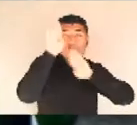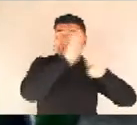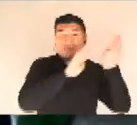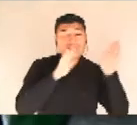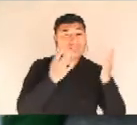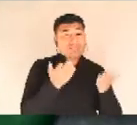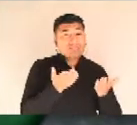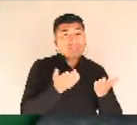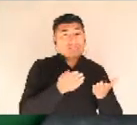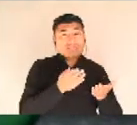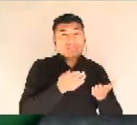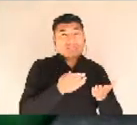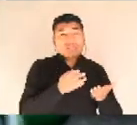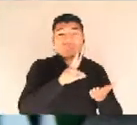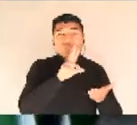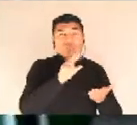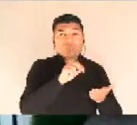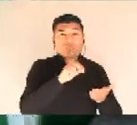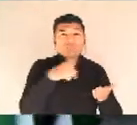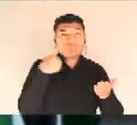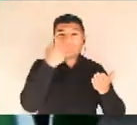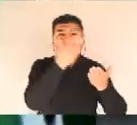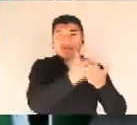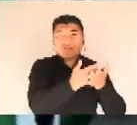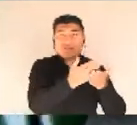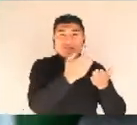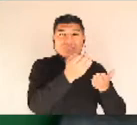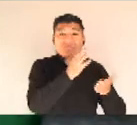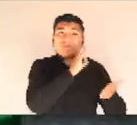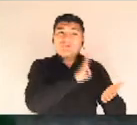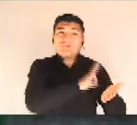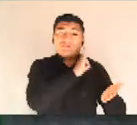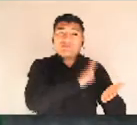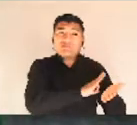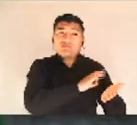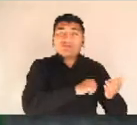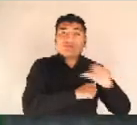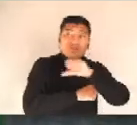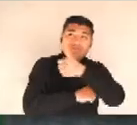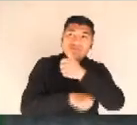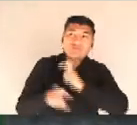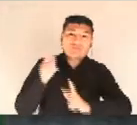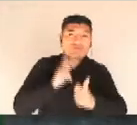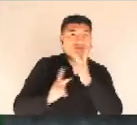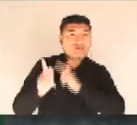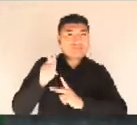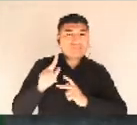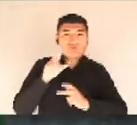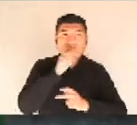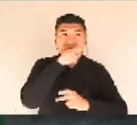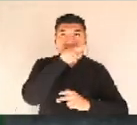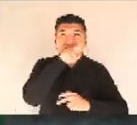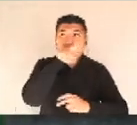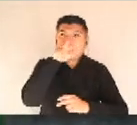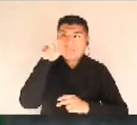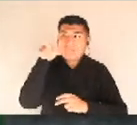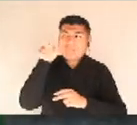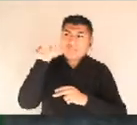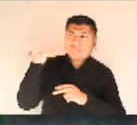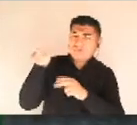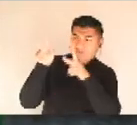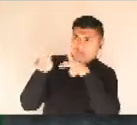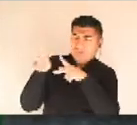solo no no llegan a aprovecharse de los otros pero no se fijan en la gente pobre